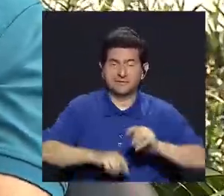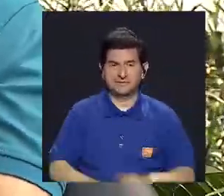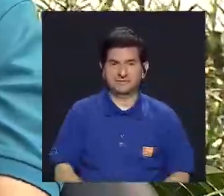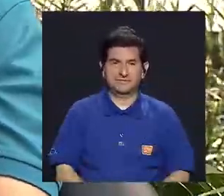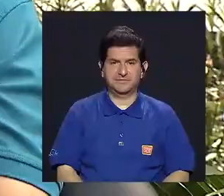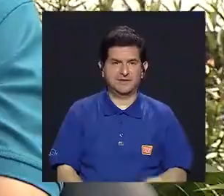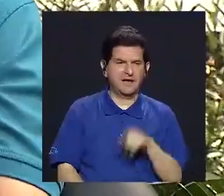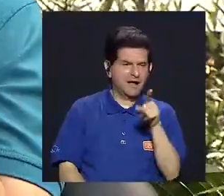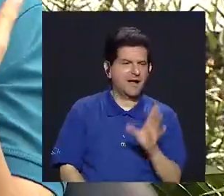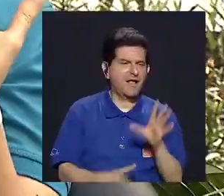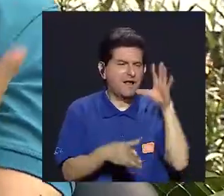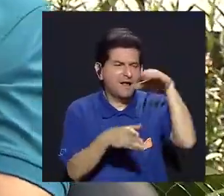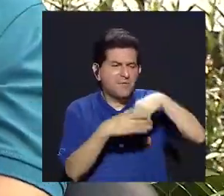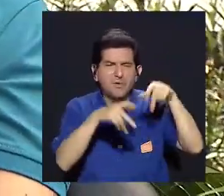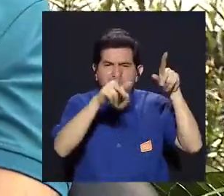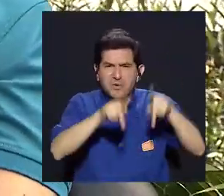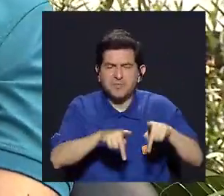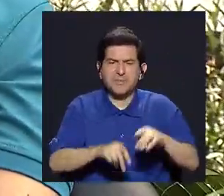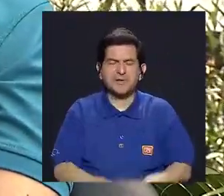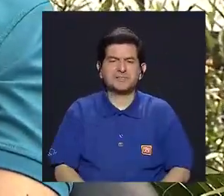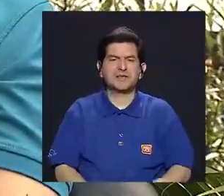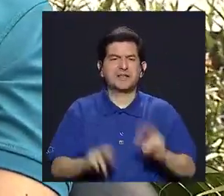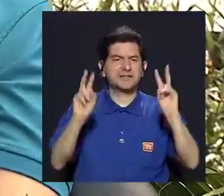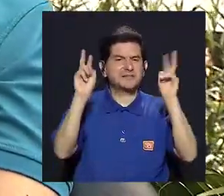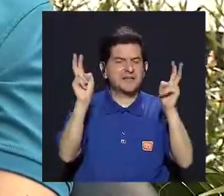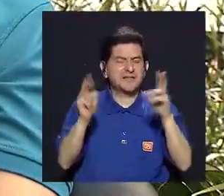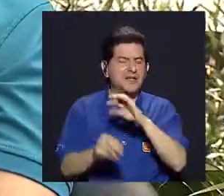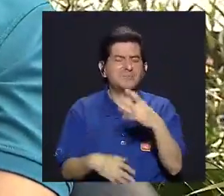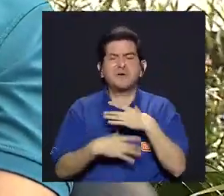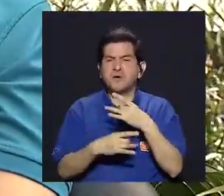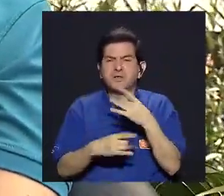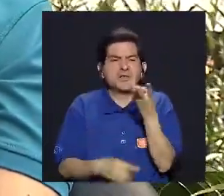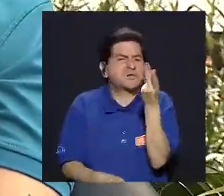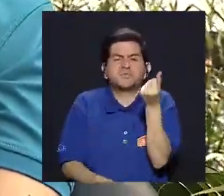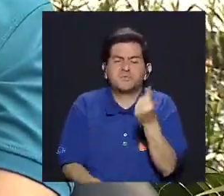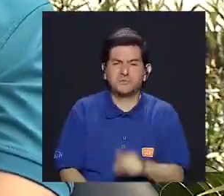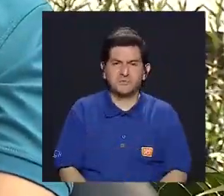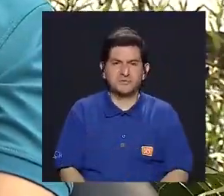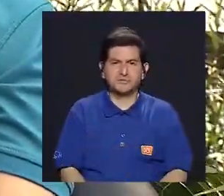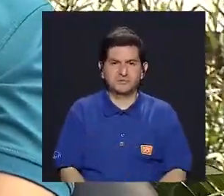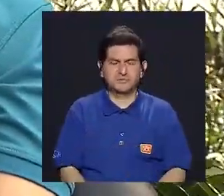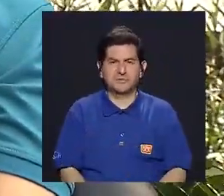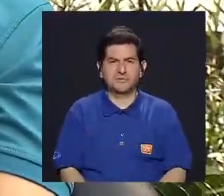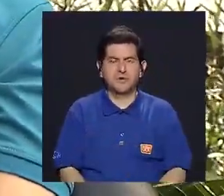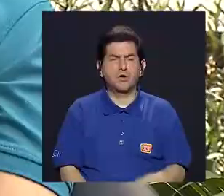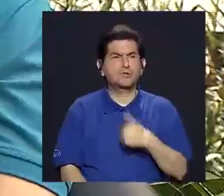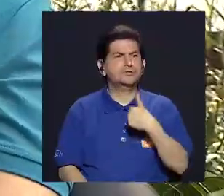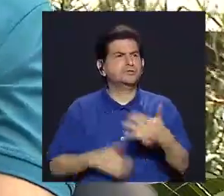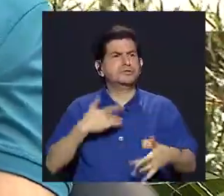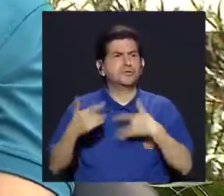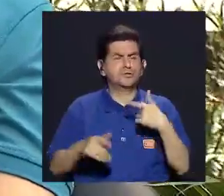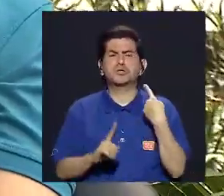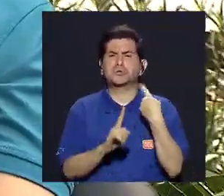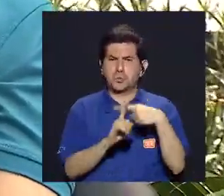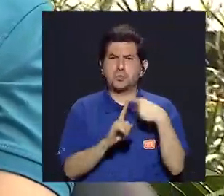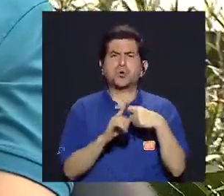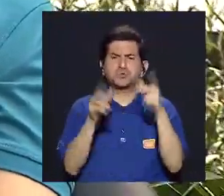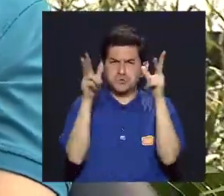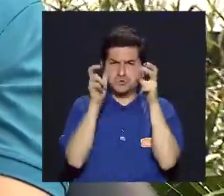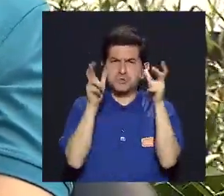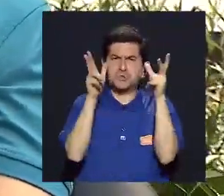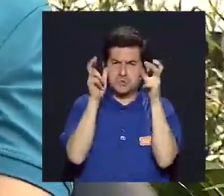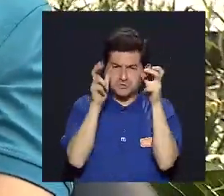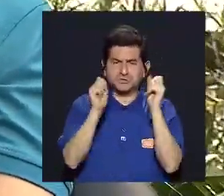tanto verdad esté involucrada la gente de lazada en el tema o el interés generalmente yo siento que es muy positiva la